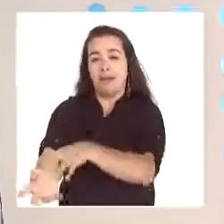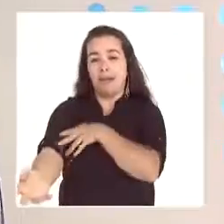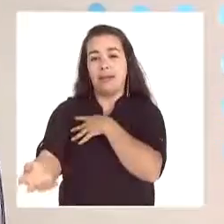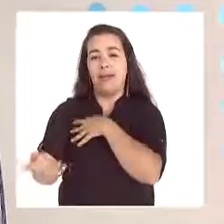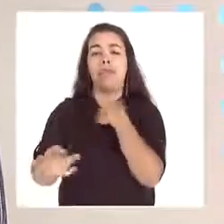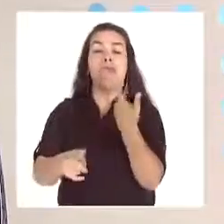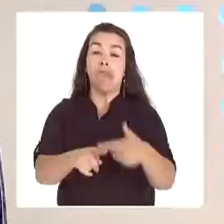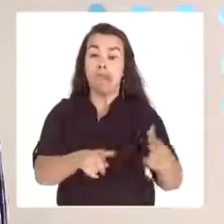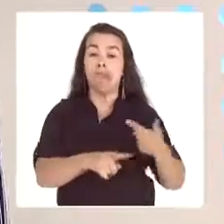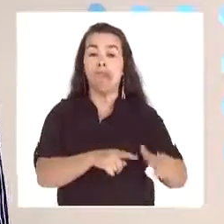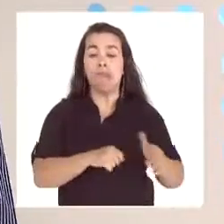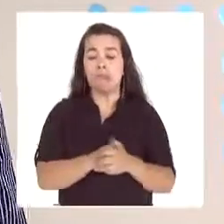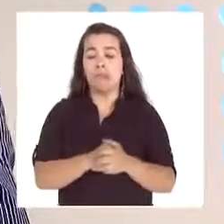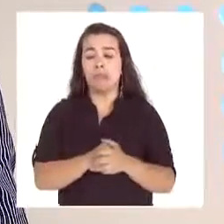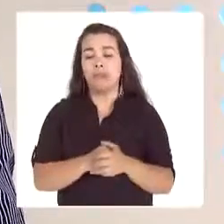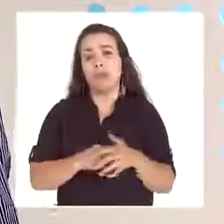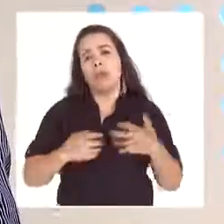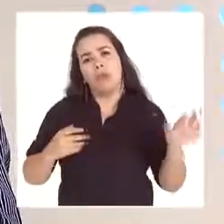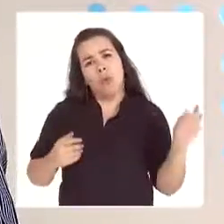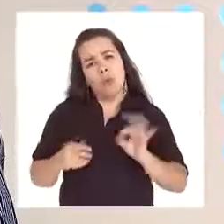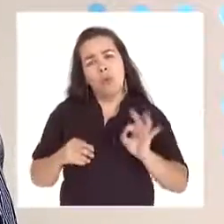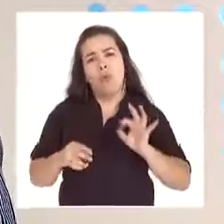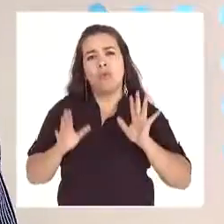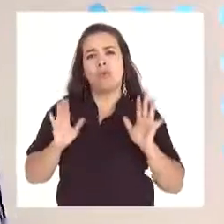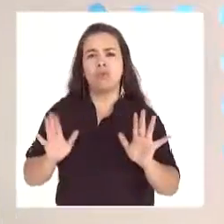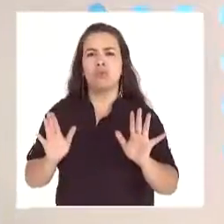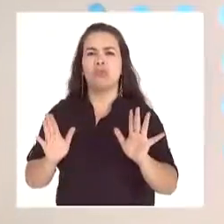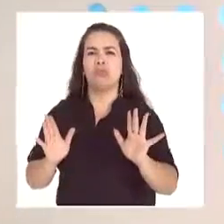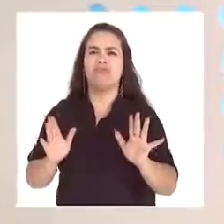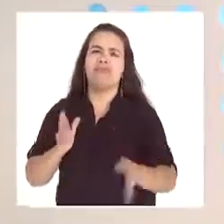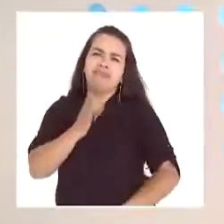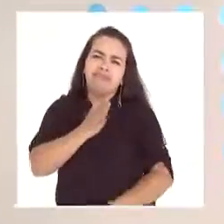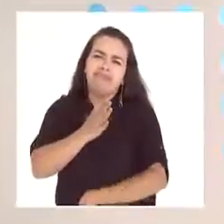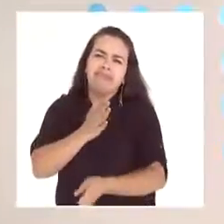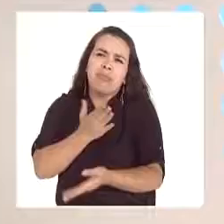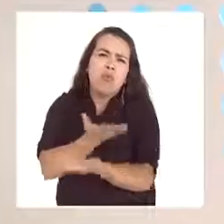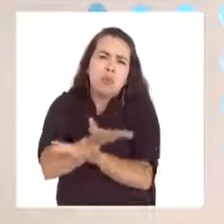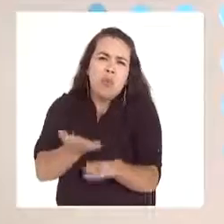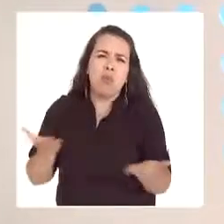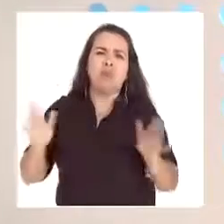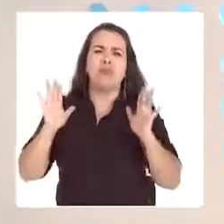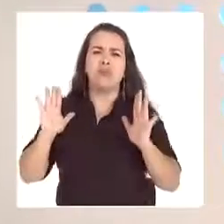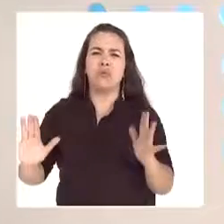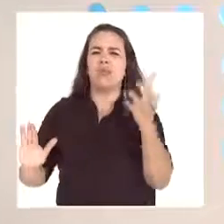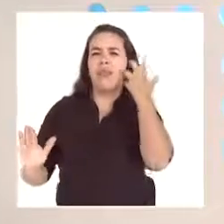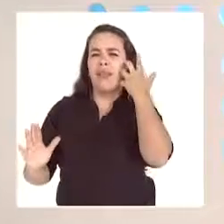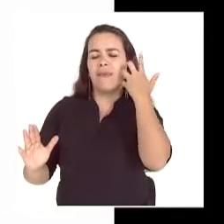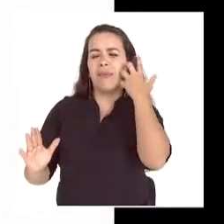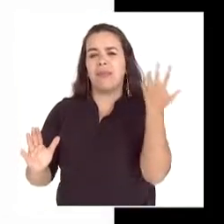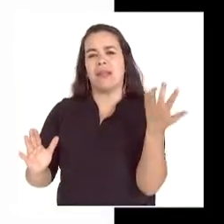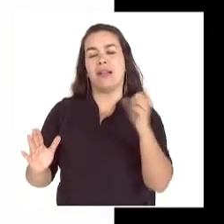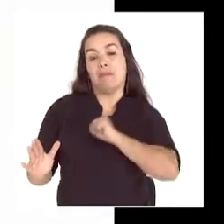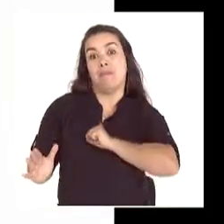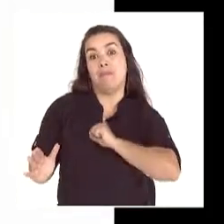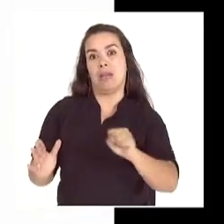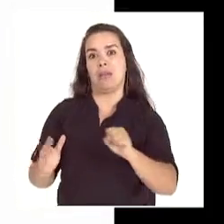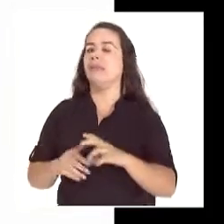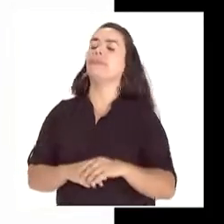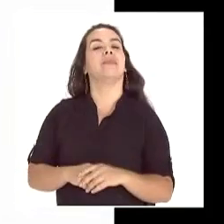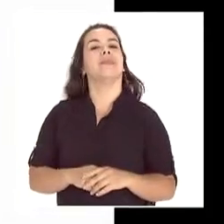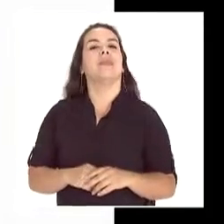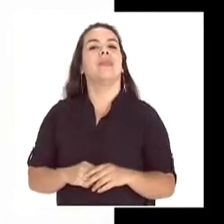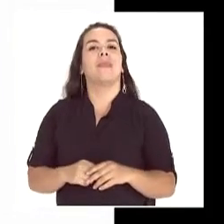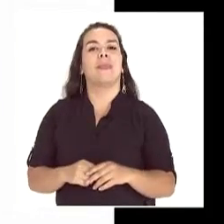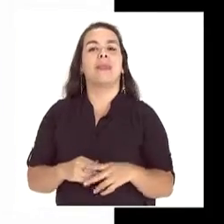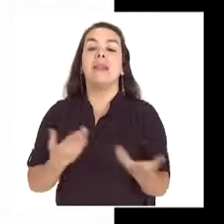periférica o de todo este continuum que es la enfermedad cardiovascular. La